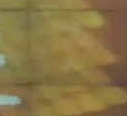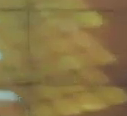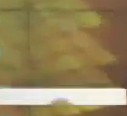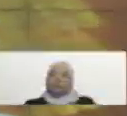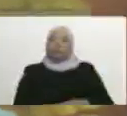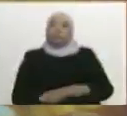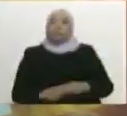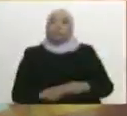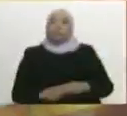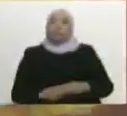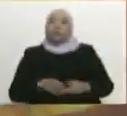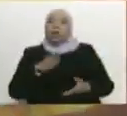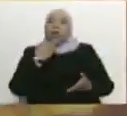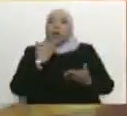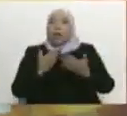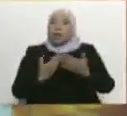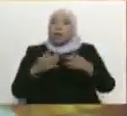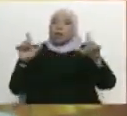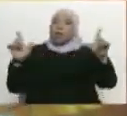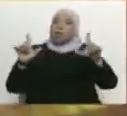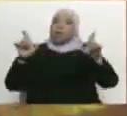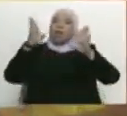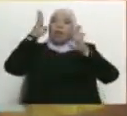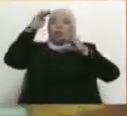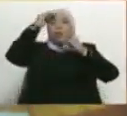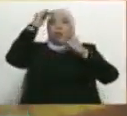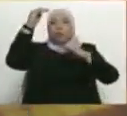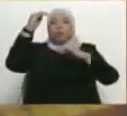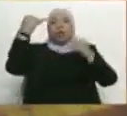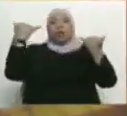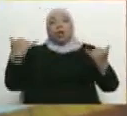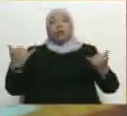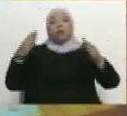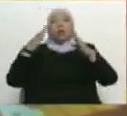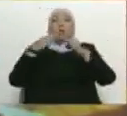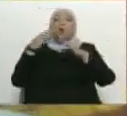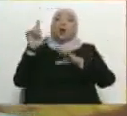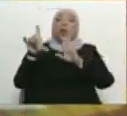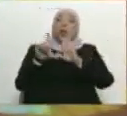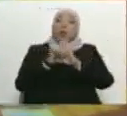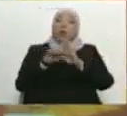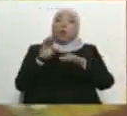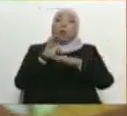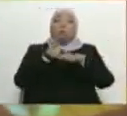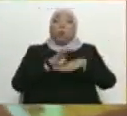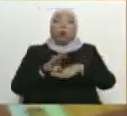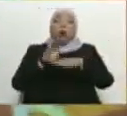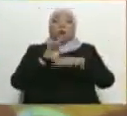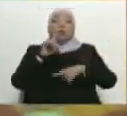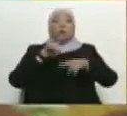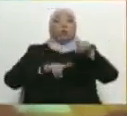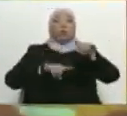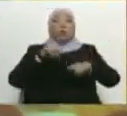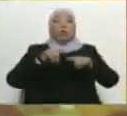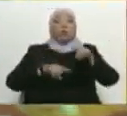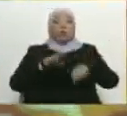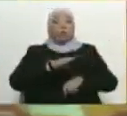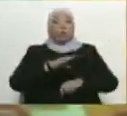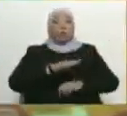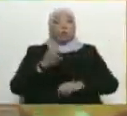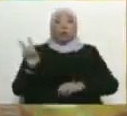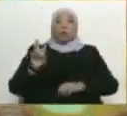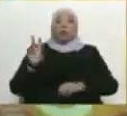Gracias por continuar con nosotros. En el Palacio Federal Legislativo inicia la consulta pública de la Ley de Protección de Activos de la República en